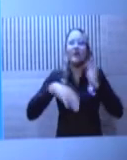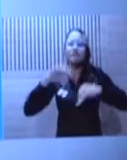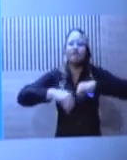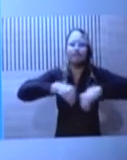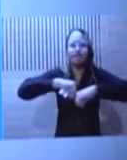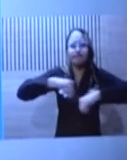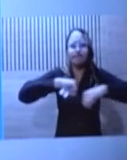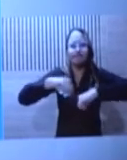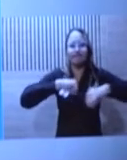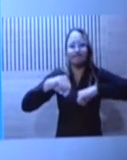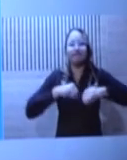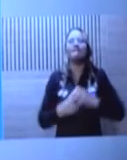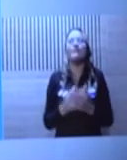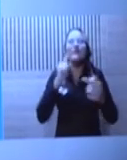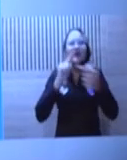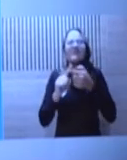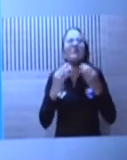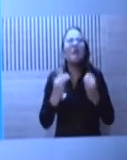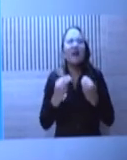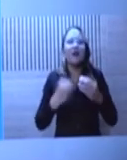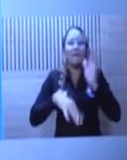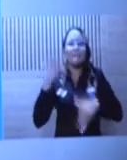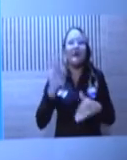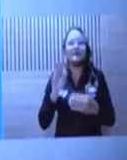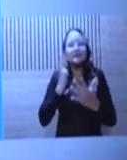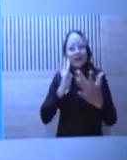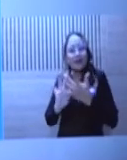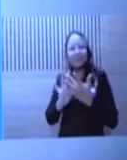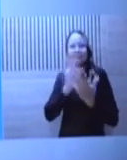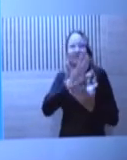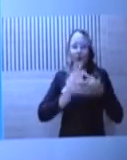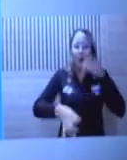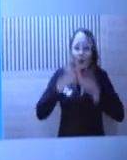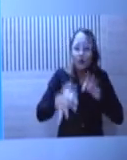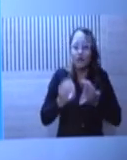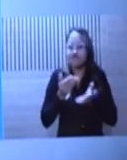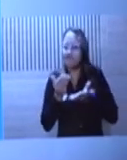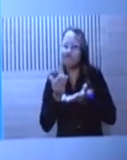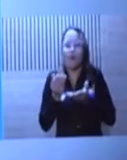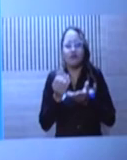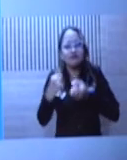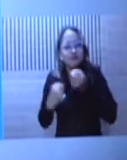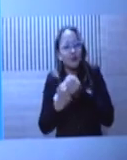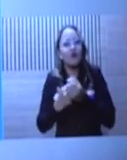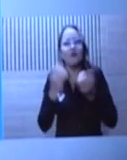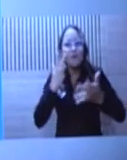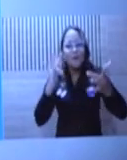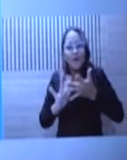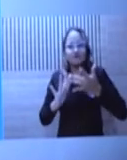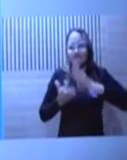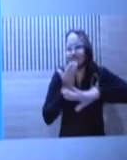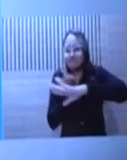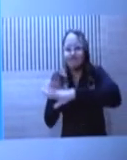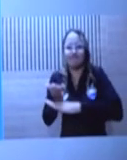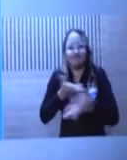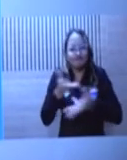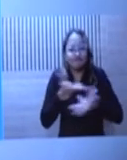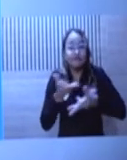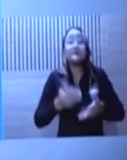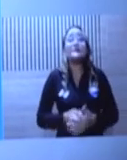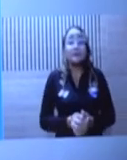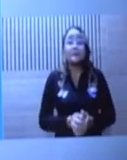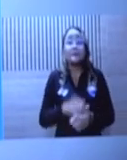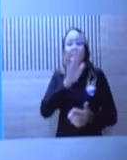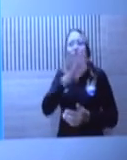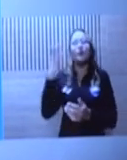necesite para que le ayude a depurar todo ese tema jurídico y toda la cantidad de demandas que tiene el administración los escenarios deportivos necesitan entrenadores pues profesionales